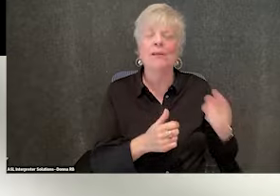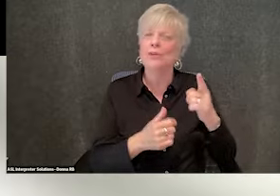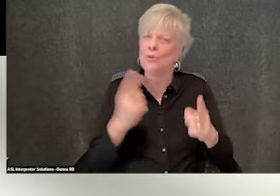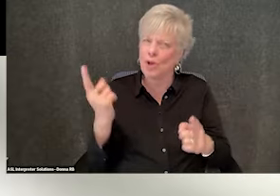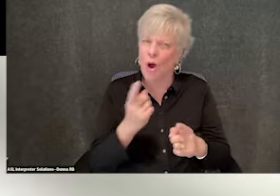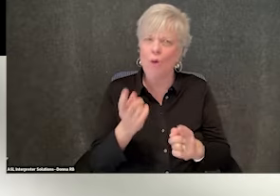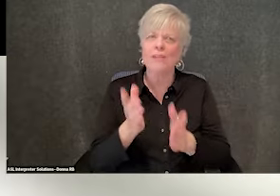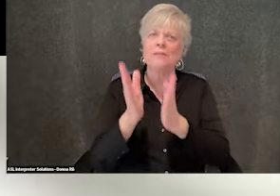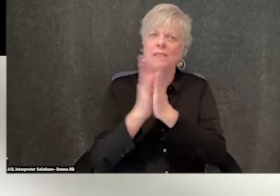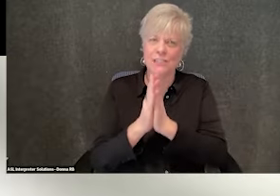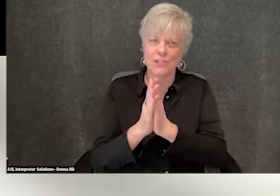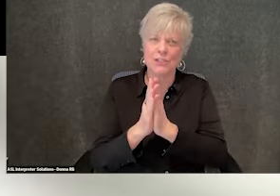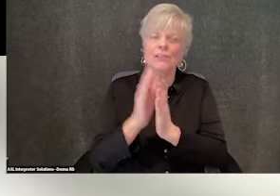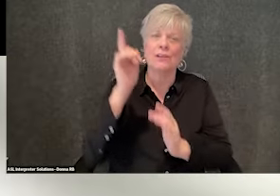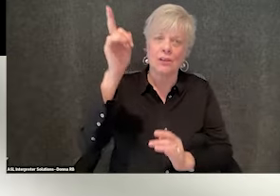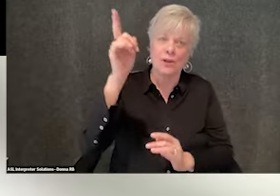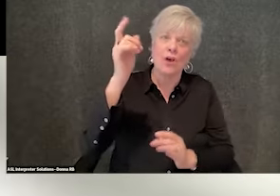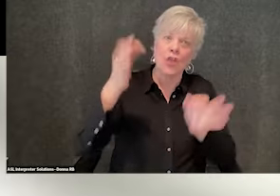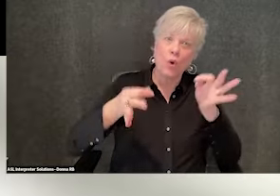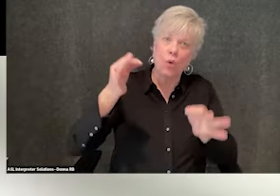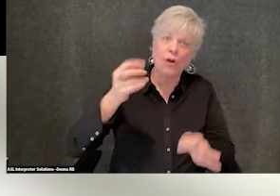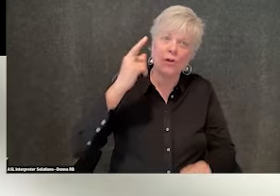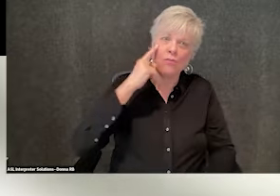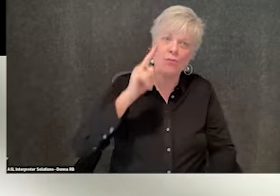o si han tenido deterioración,